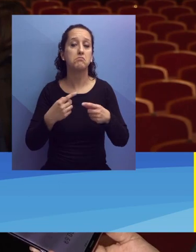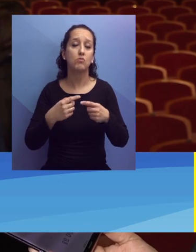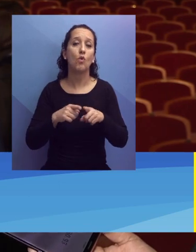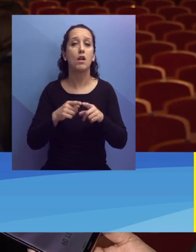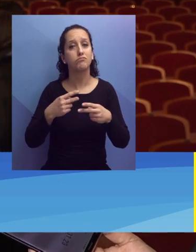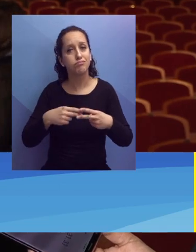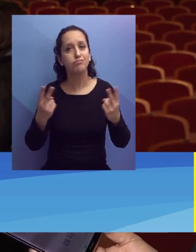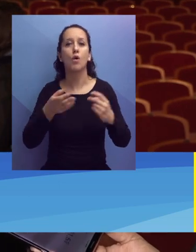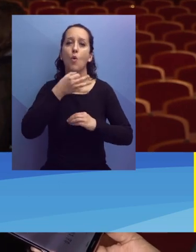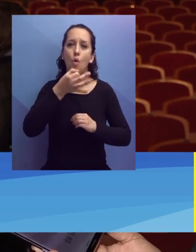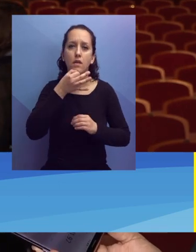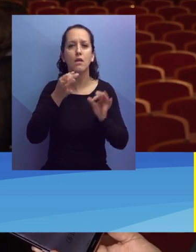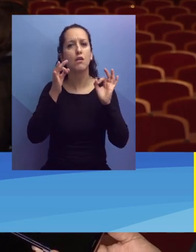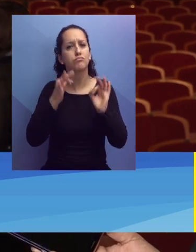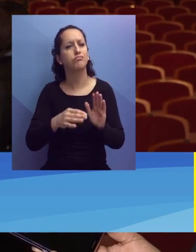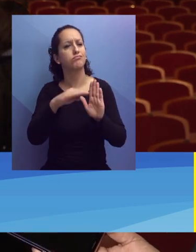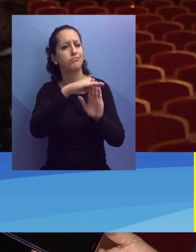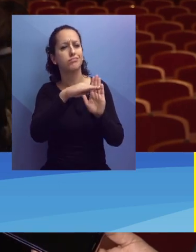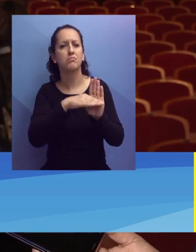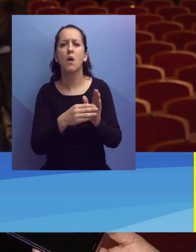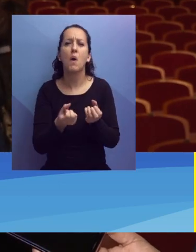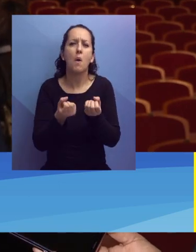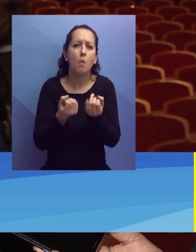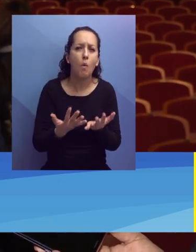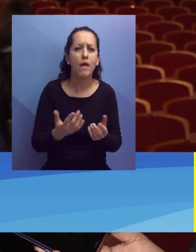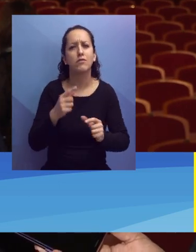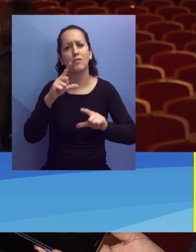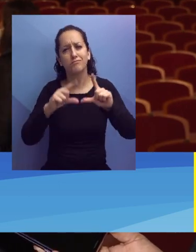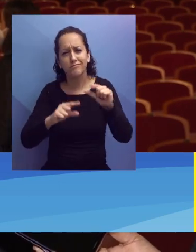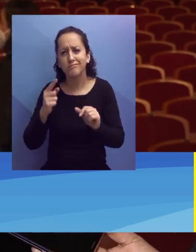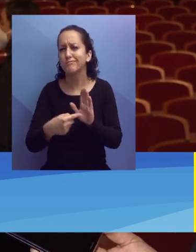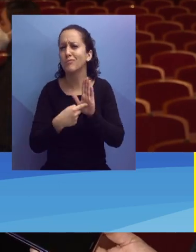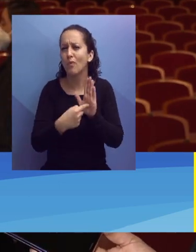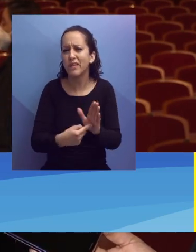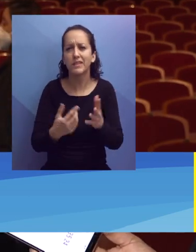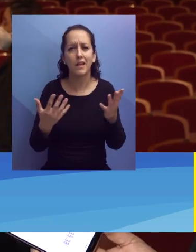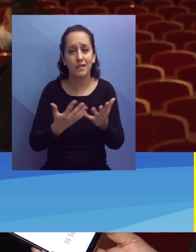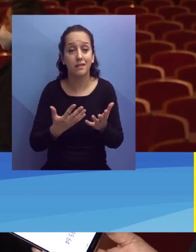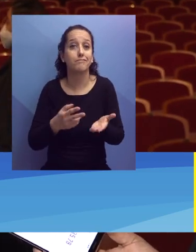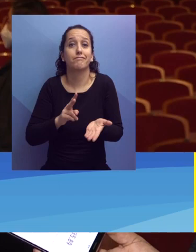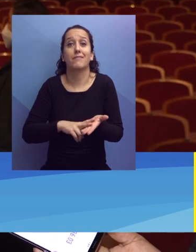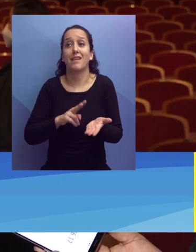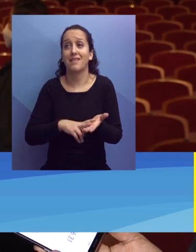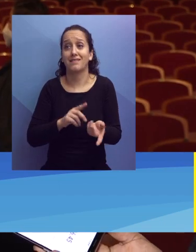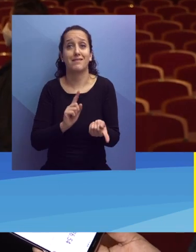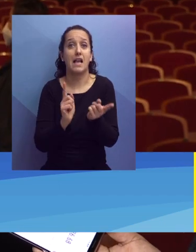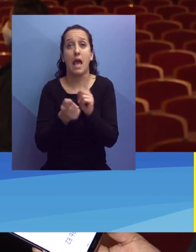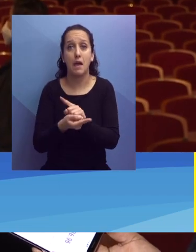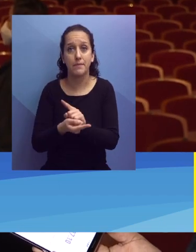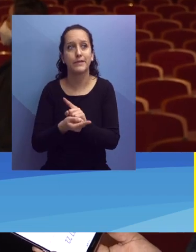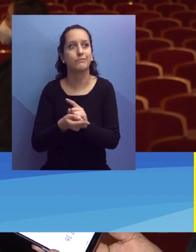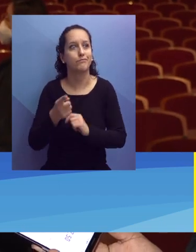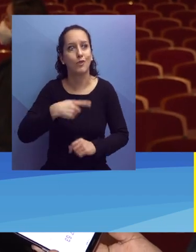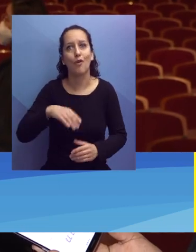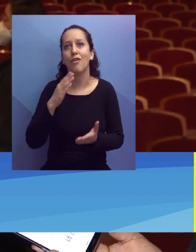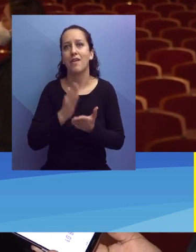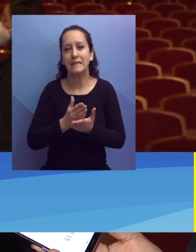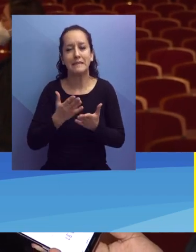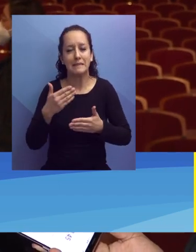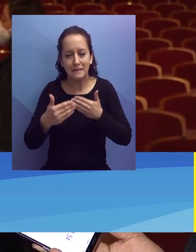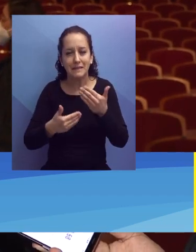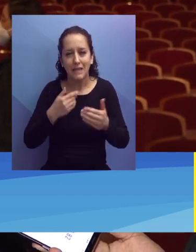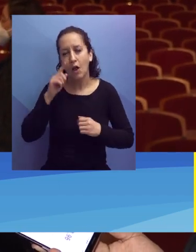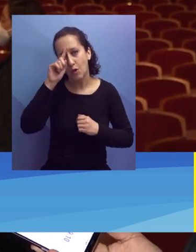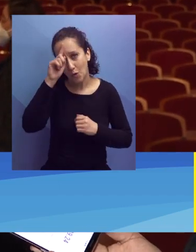una cuenta pública maciza, con cifras concretas, ¿verdad?, con una realidad en la cual lo tuvimos que obviamente acostumbrar, pero